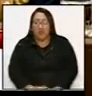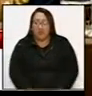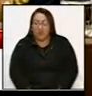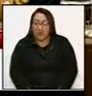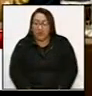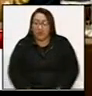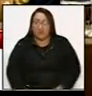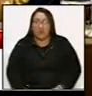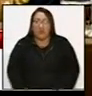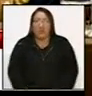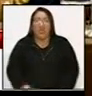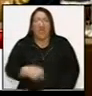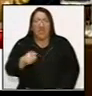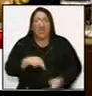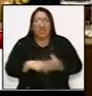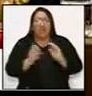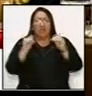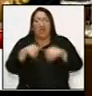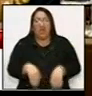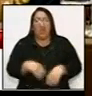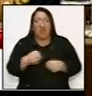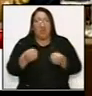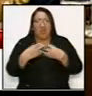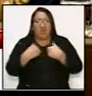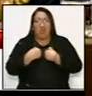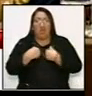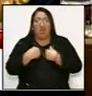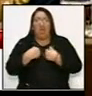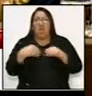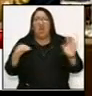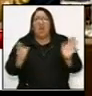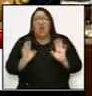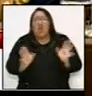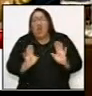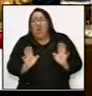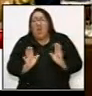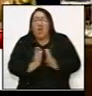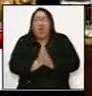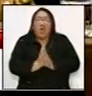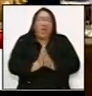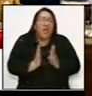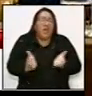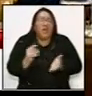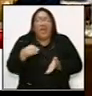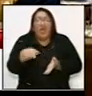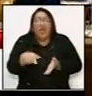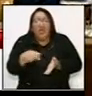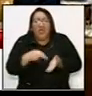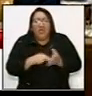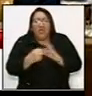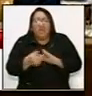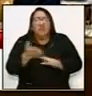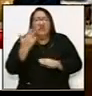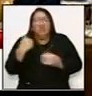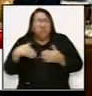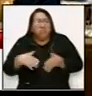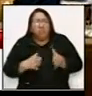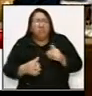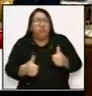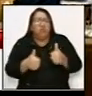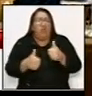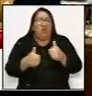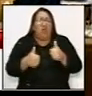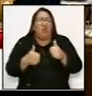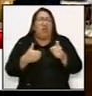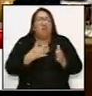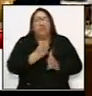¿Eso no es un fracaso, por favor? Y que nos vengan ahora a dorar la píldora, a decirnos de que eso fue un operativo exitoso